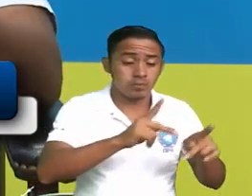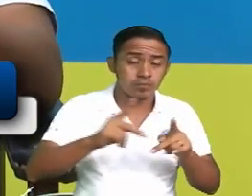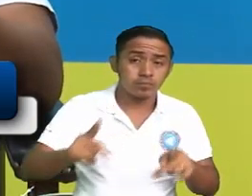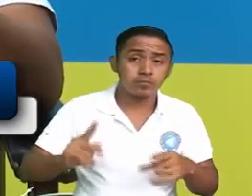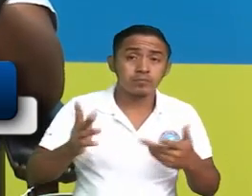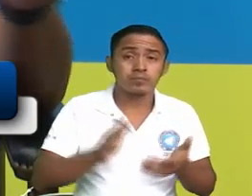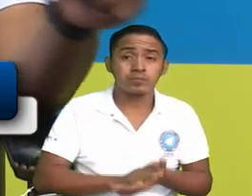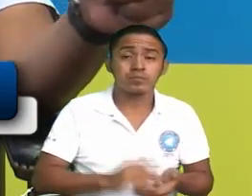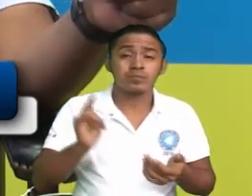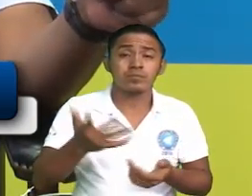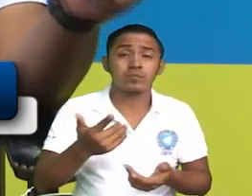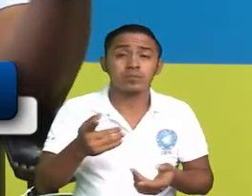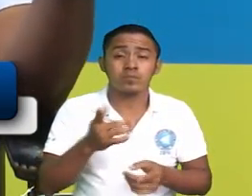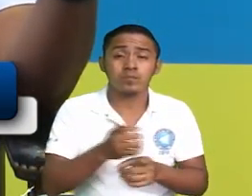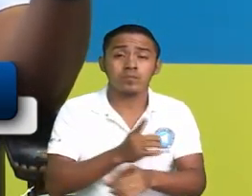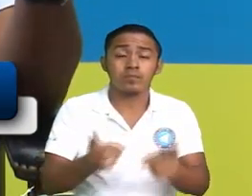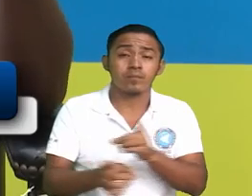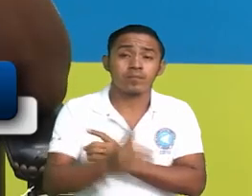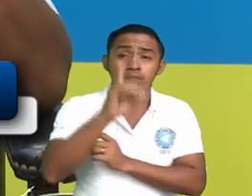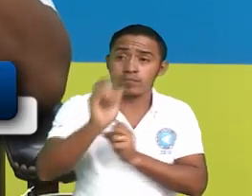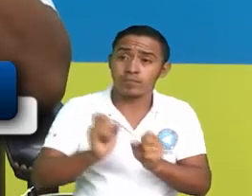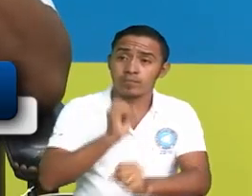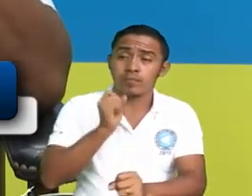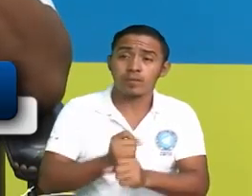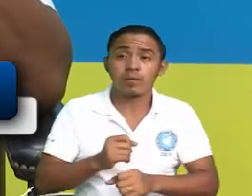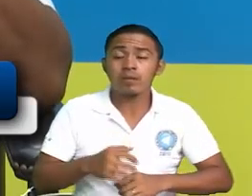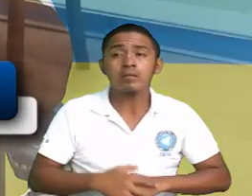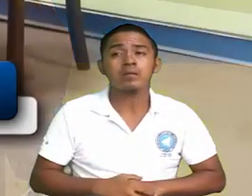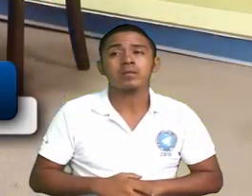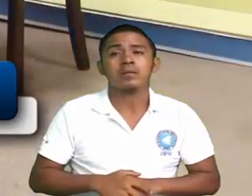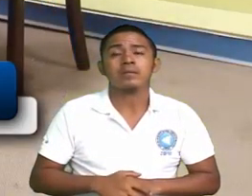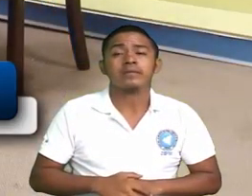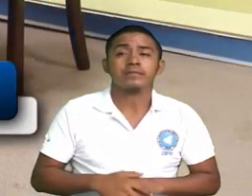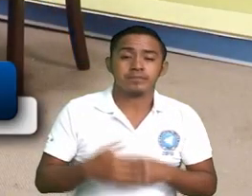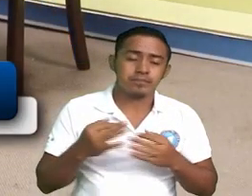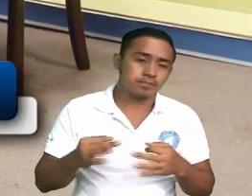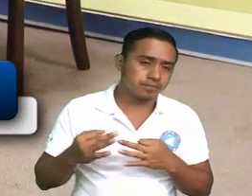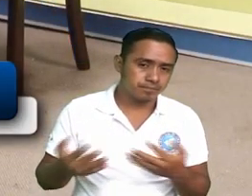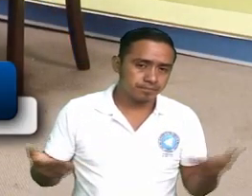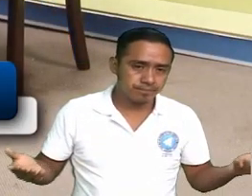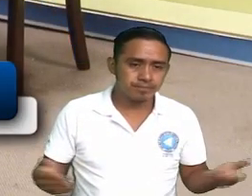porque todos la debemos de poner una vez al año. Así es, y es una gran ventaja, ¿verdad?